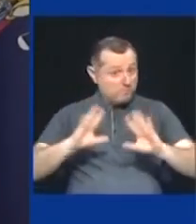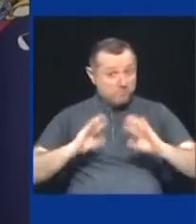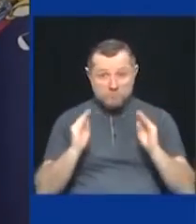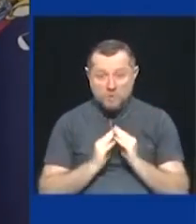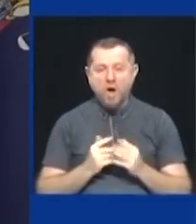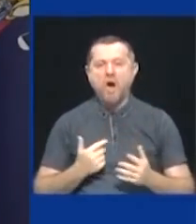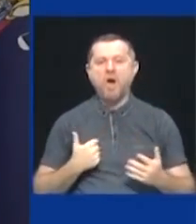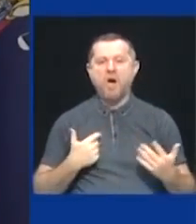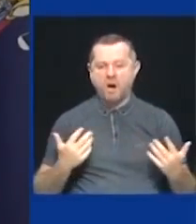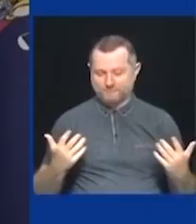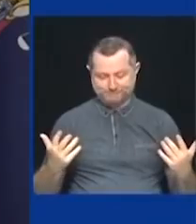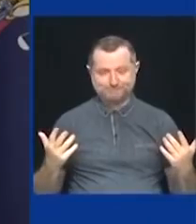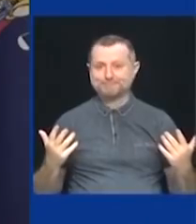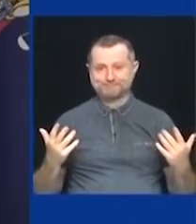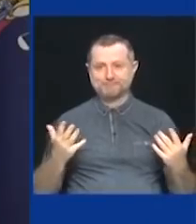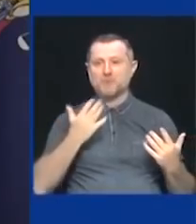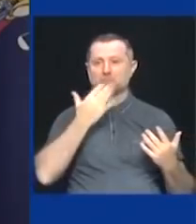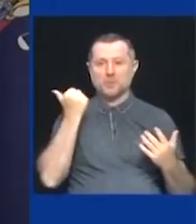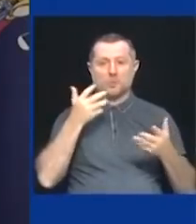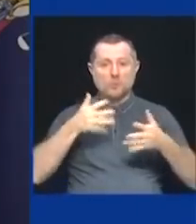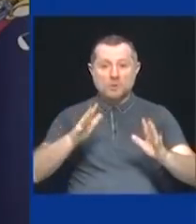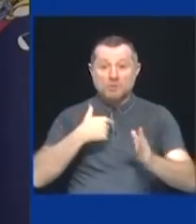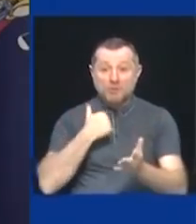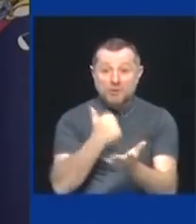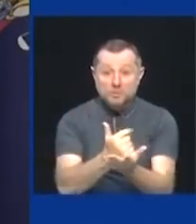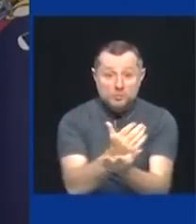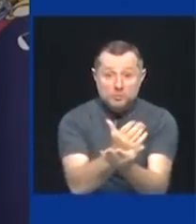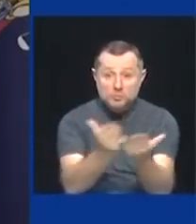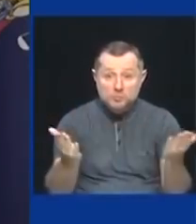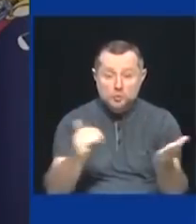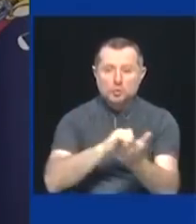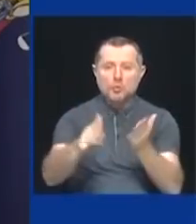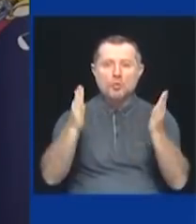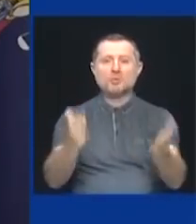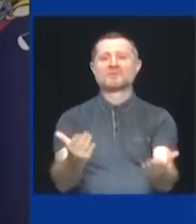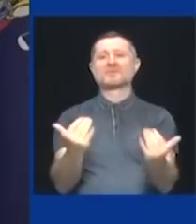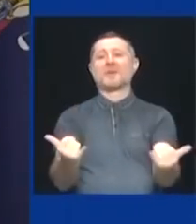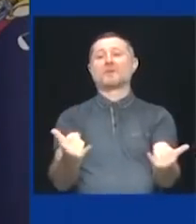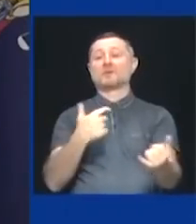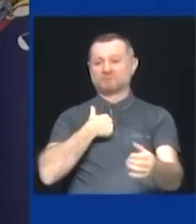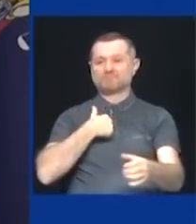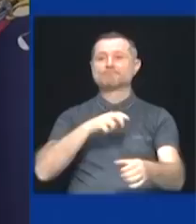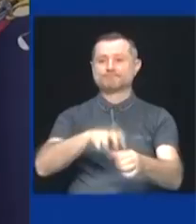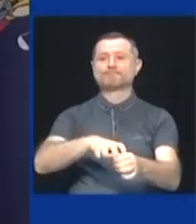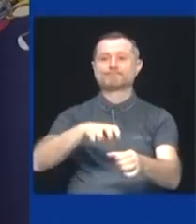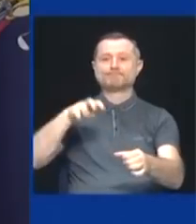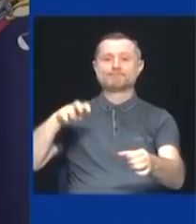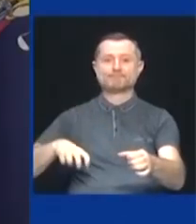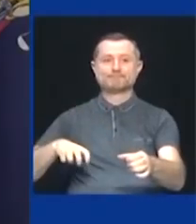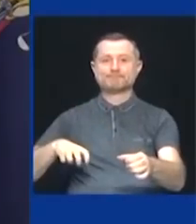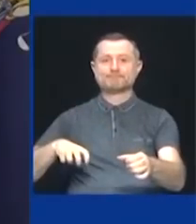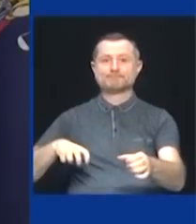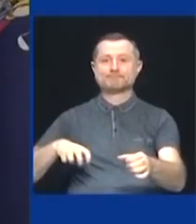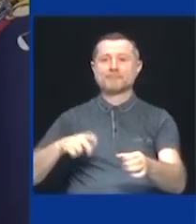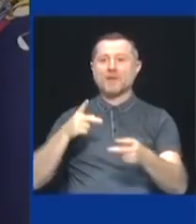circumstances, the best way I can help now is if I step aside and let government get